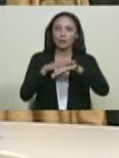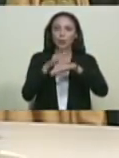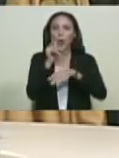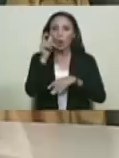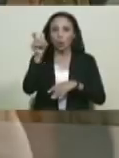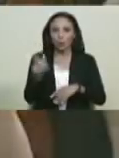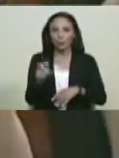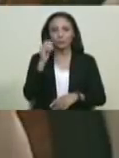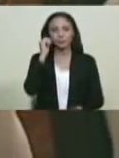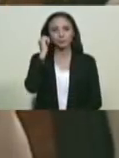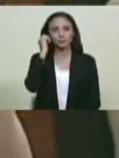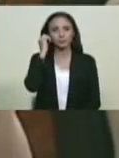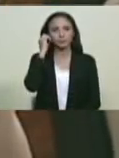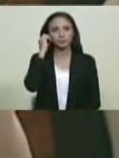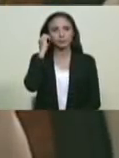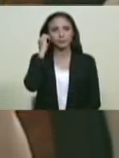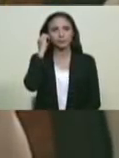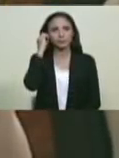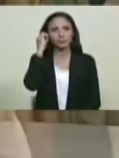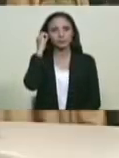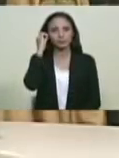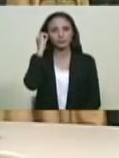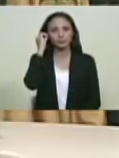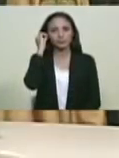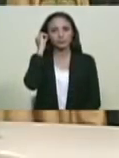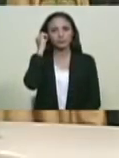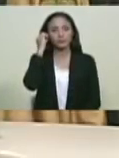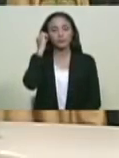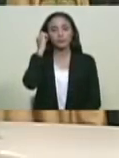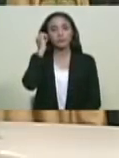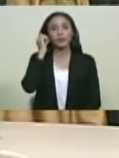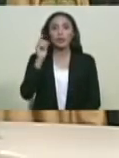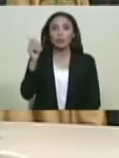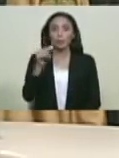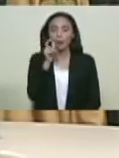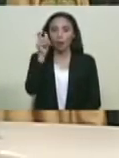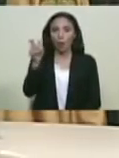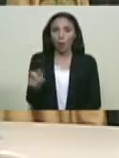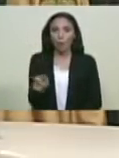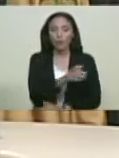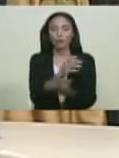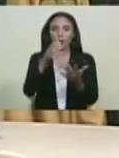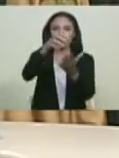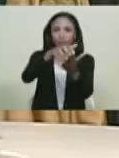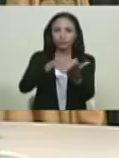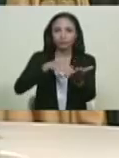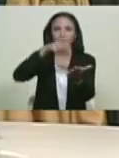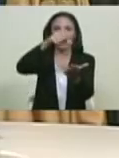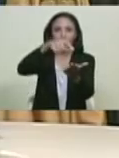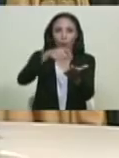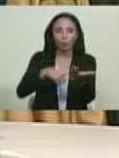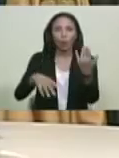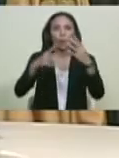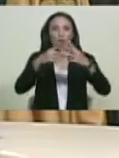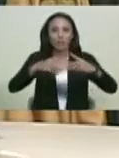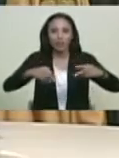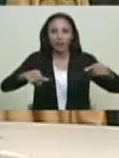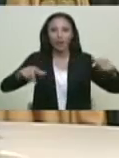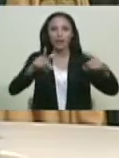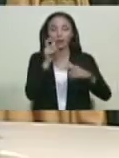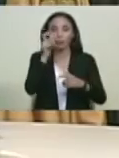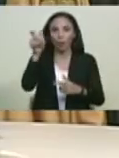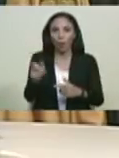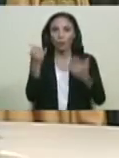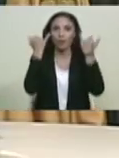menéndez al ministro de agricultura y tierras cerebro de este programa de recuperación económica el